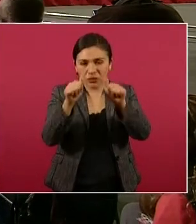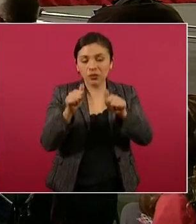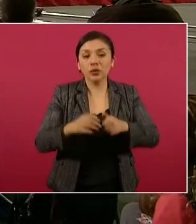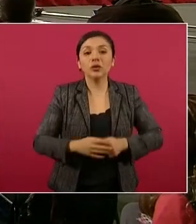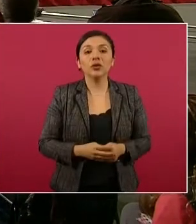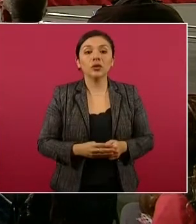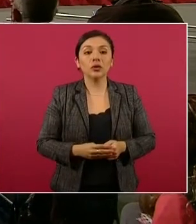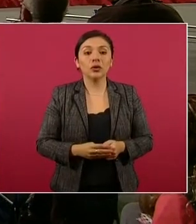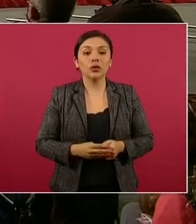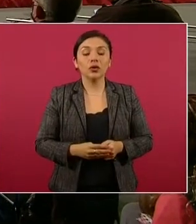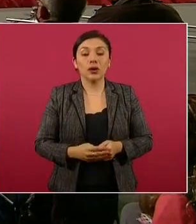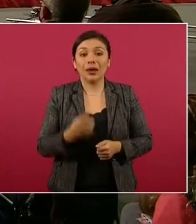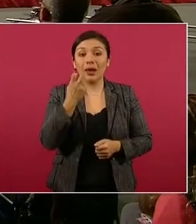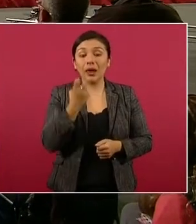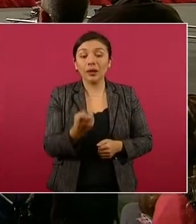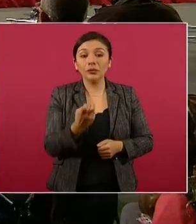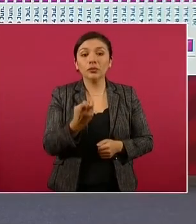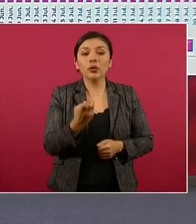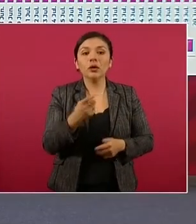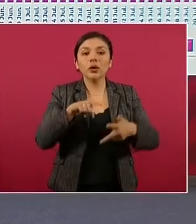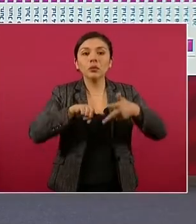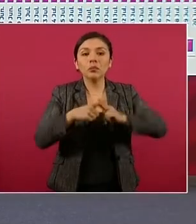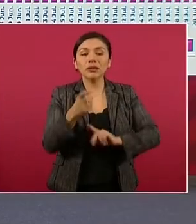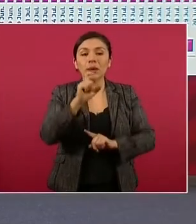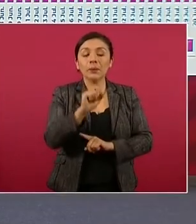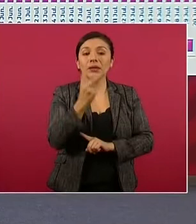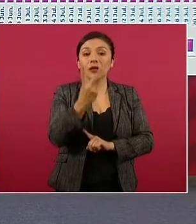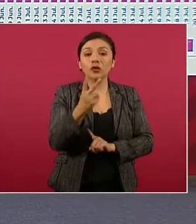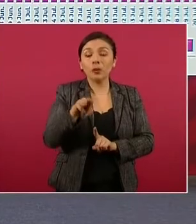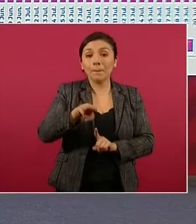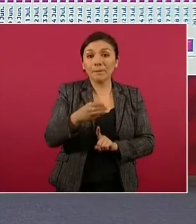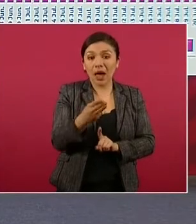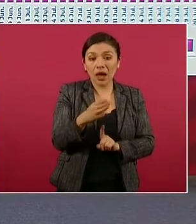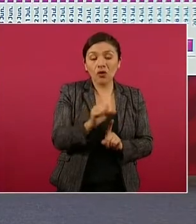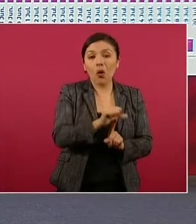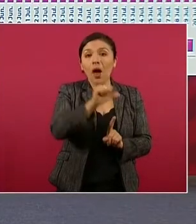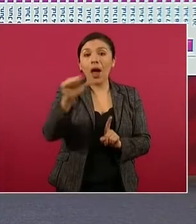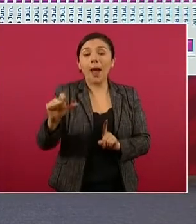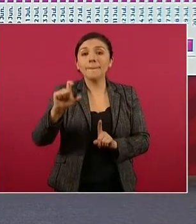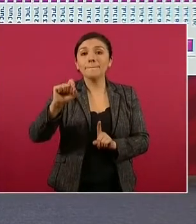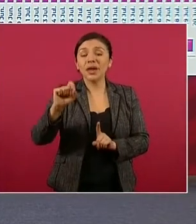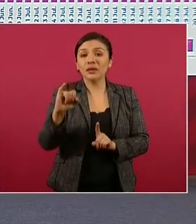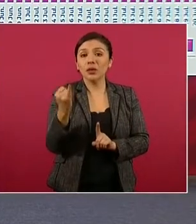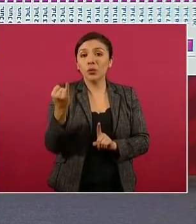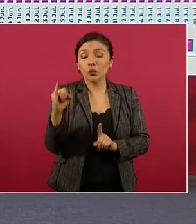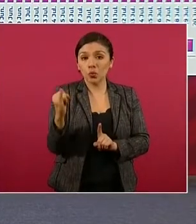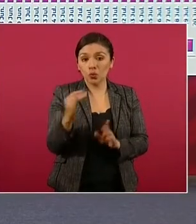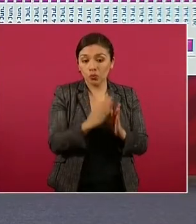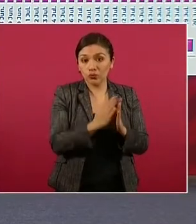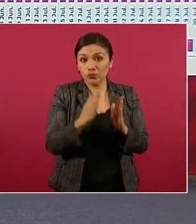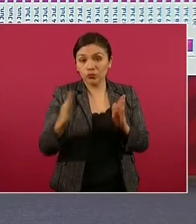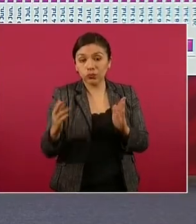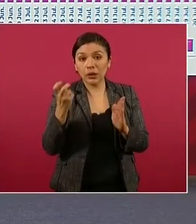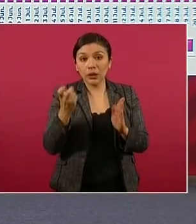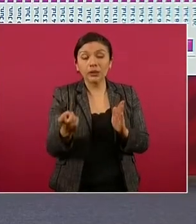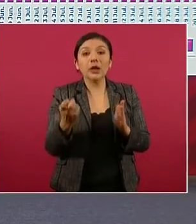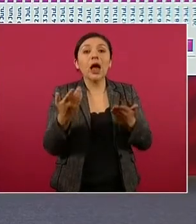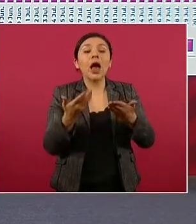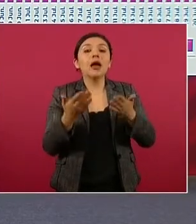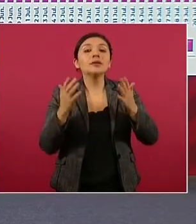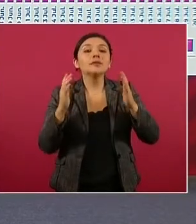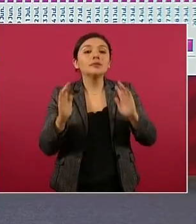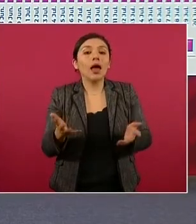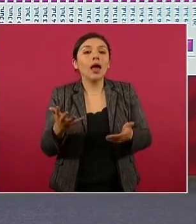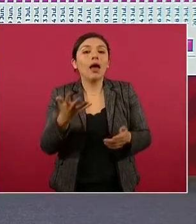en lo que es del 22 de mayo al 20 de junio se logró